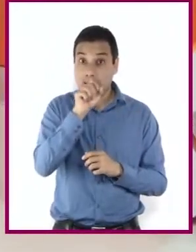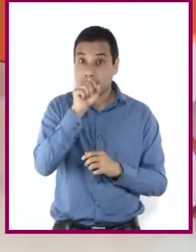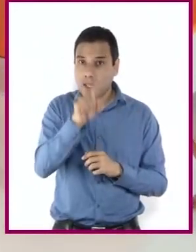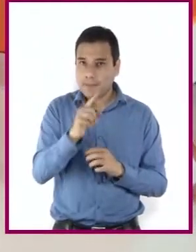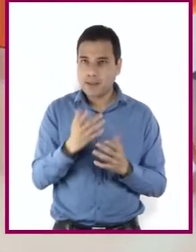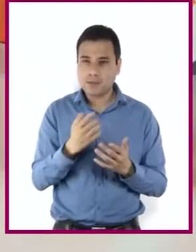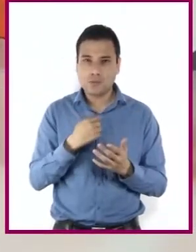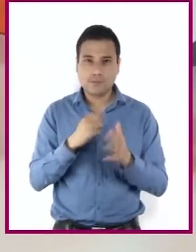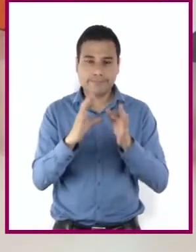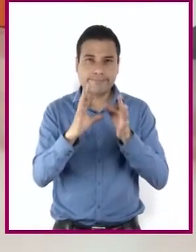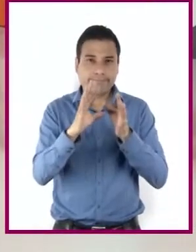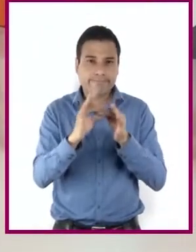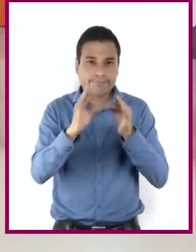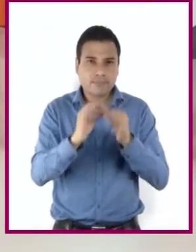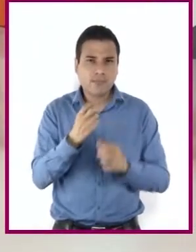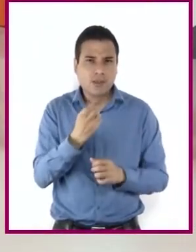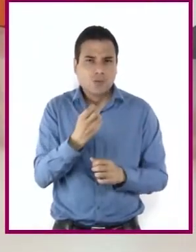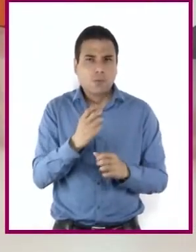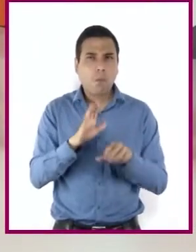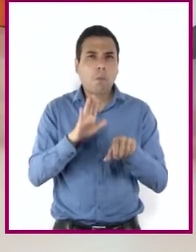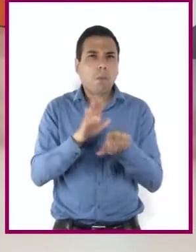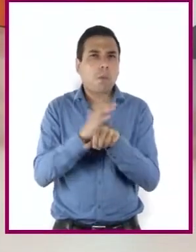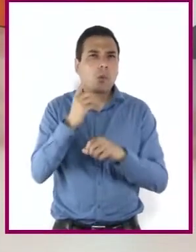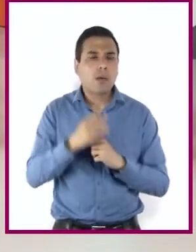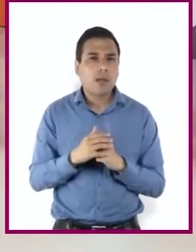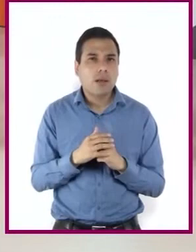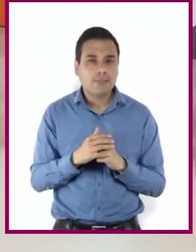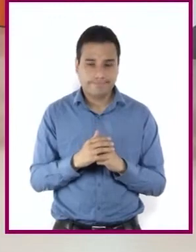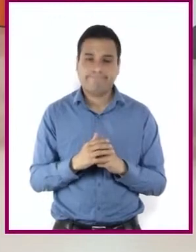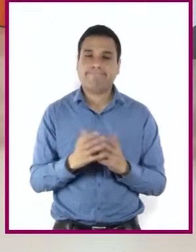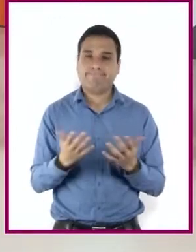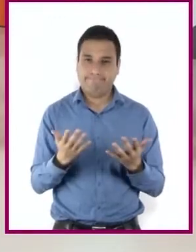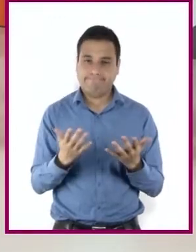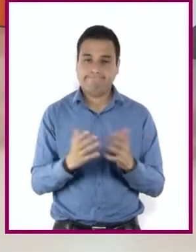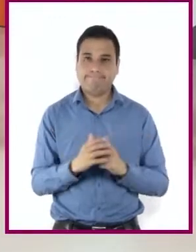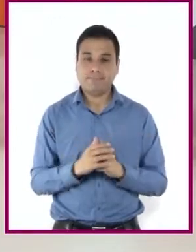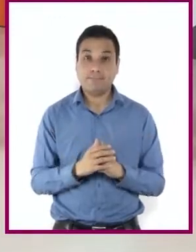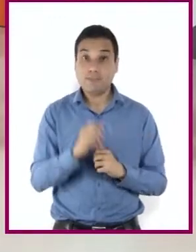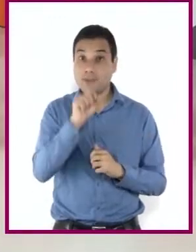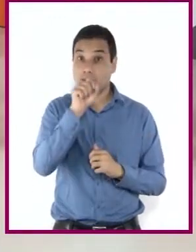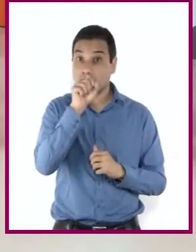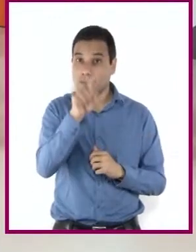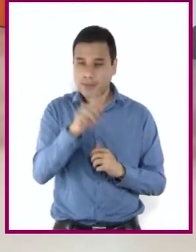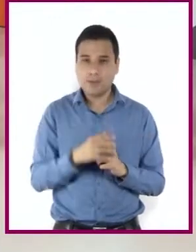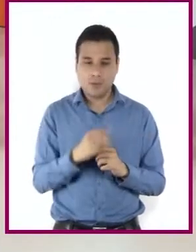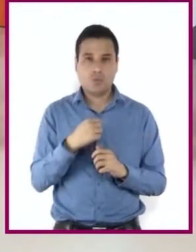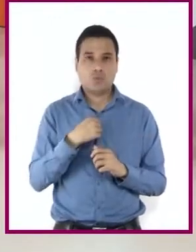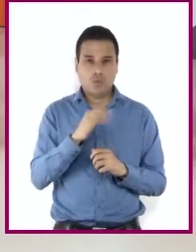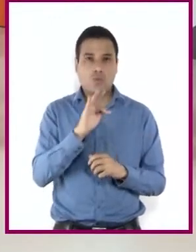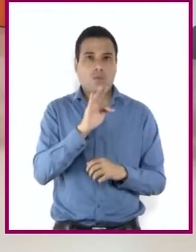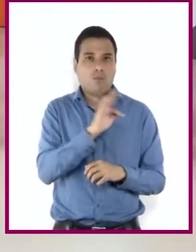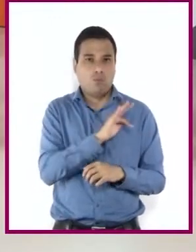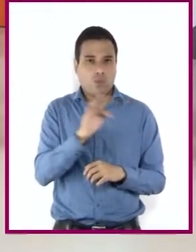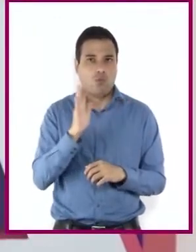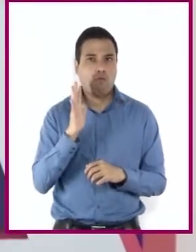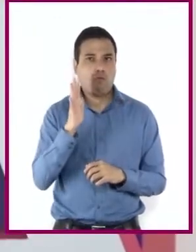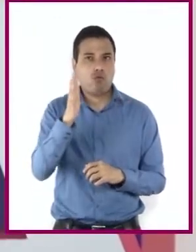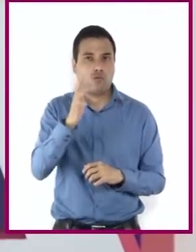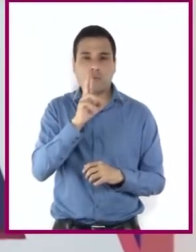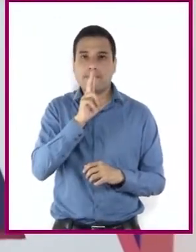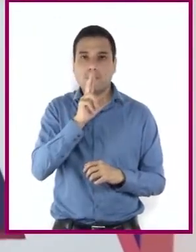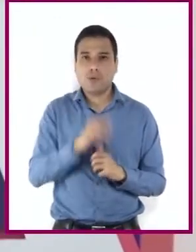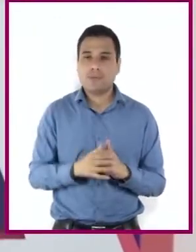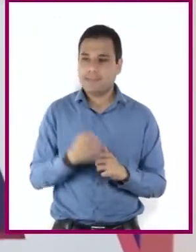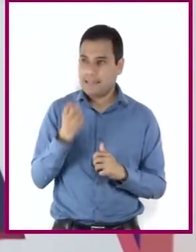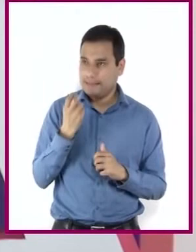por las que obtuvieron esos resultados, además de visualizar las mejorías que pueden tener a futuro. Eso es